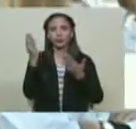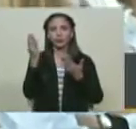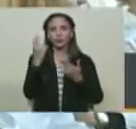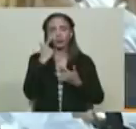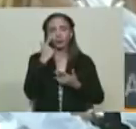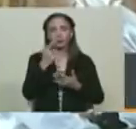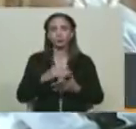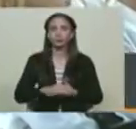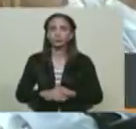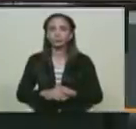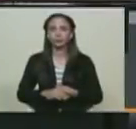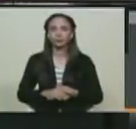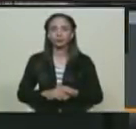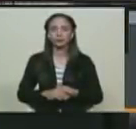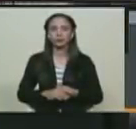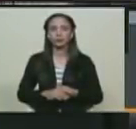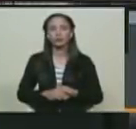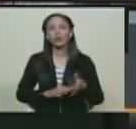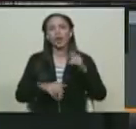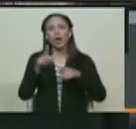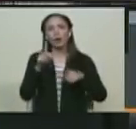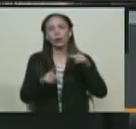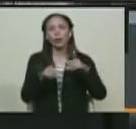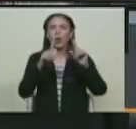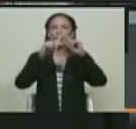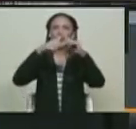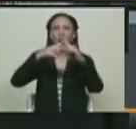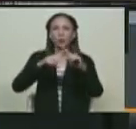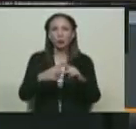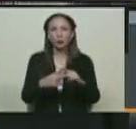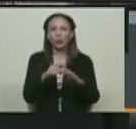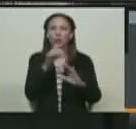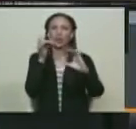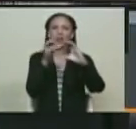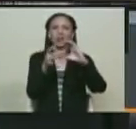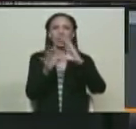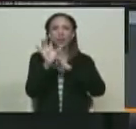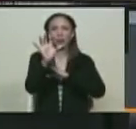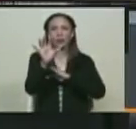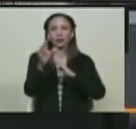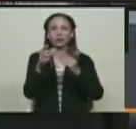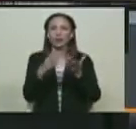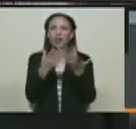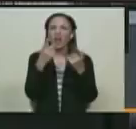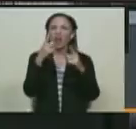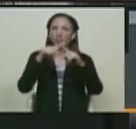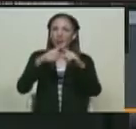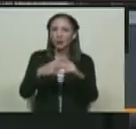Fíjense ustedes algunos numeritos del carnet de la patria, Aristóbulo.